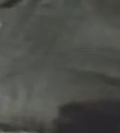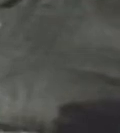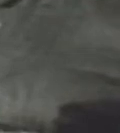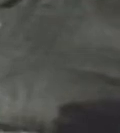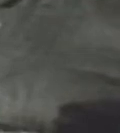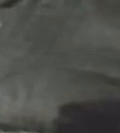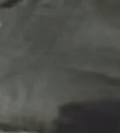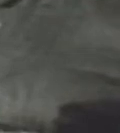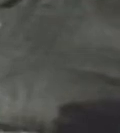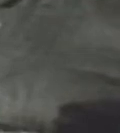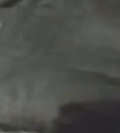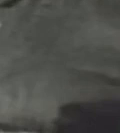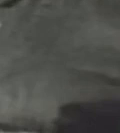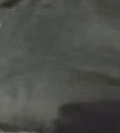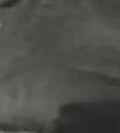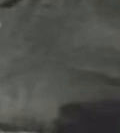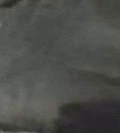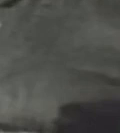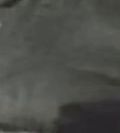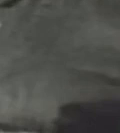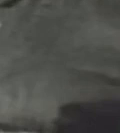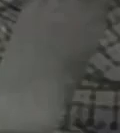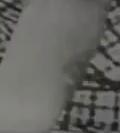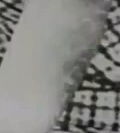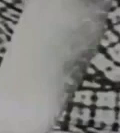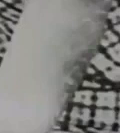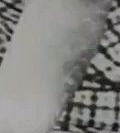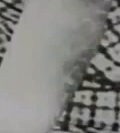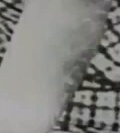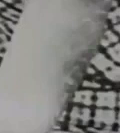vampiro. Entonces sí, ahora sí